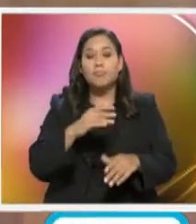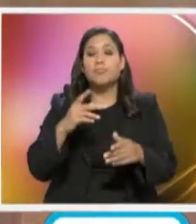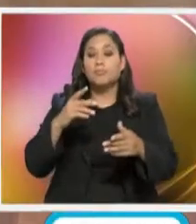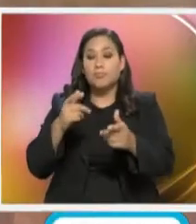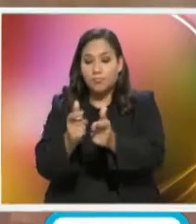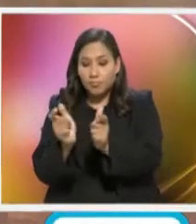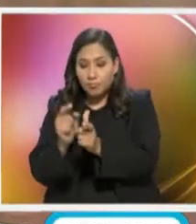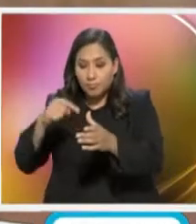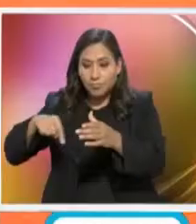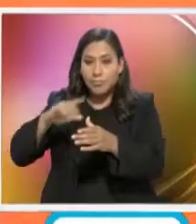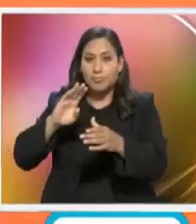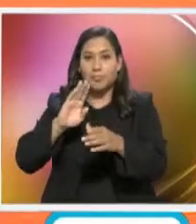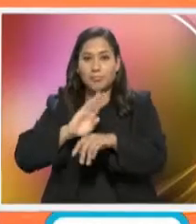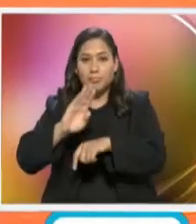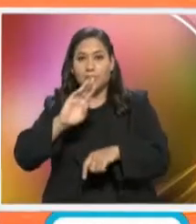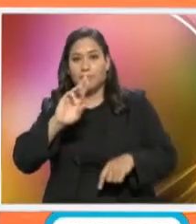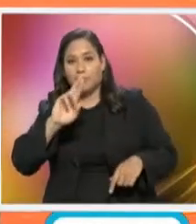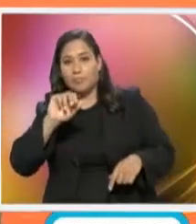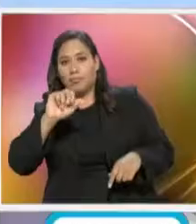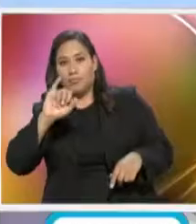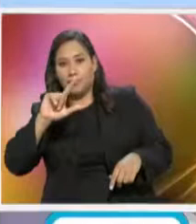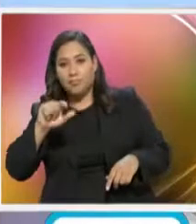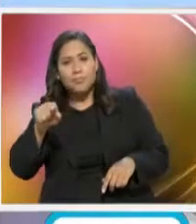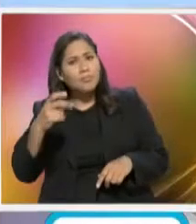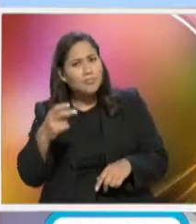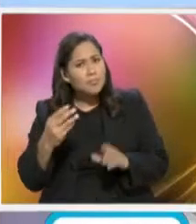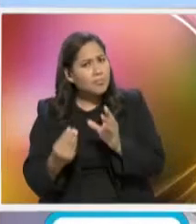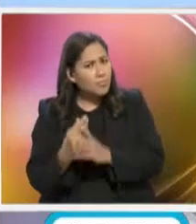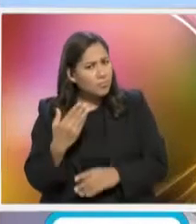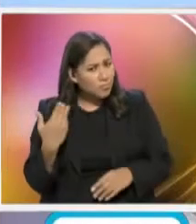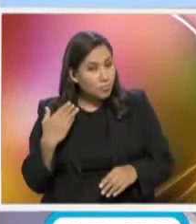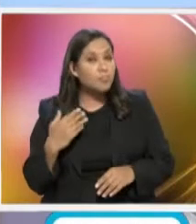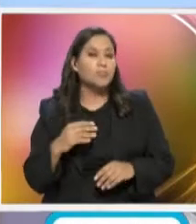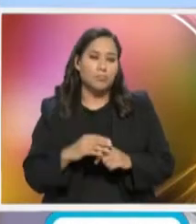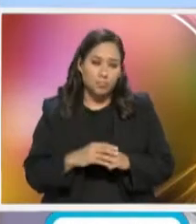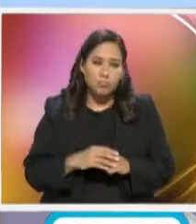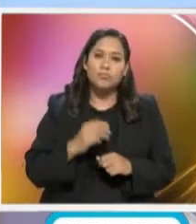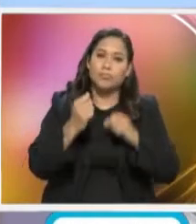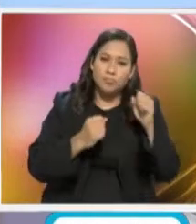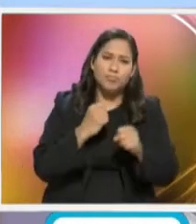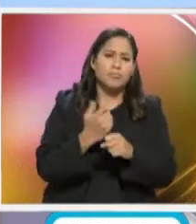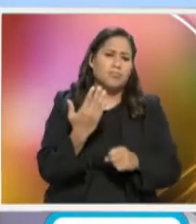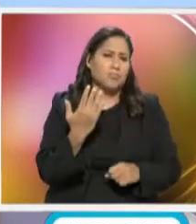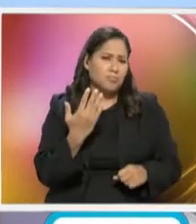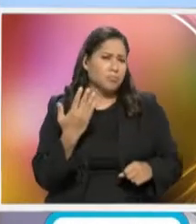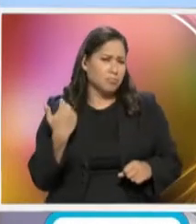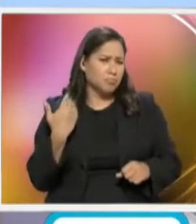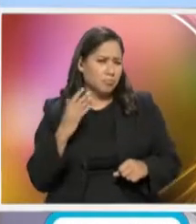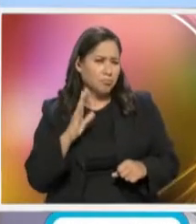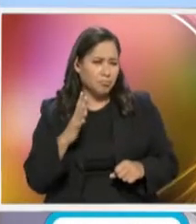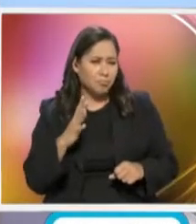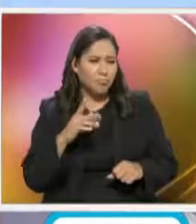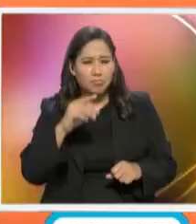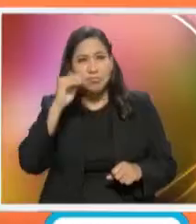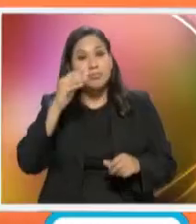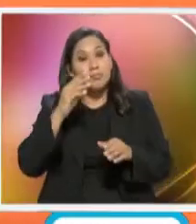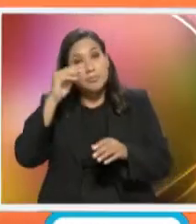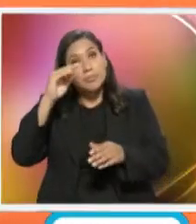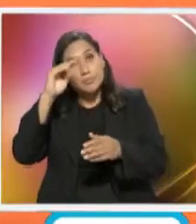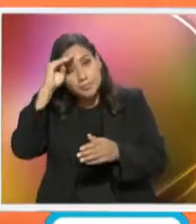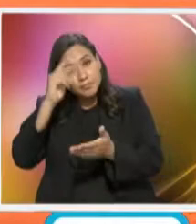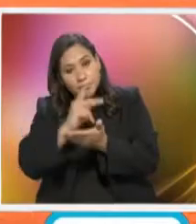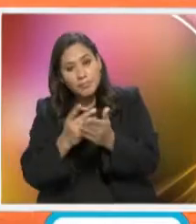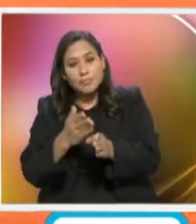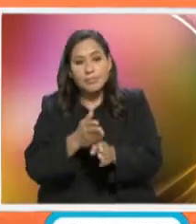¿no? Sí. La capital de Brasil. Que también es una ciudad relativamente nueva, Brasilia, ¿no? Sí, es de los años 50, Sí, digamos, sí, ¿no? sí. Se empezó a planear desde antes, pero en los